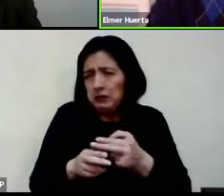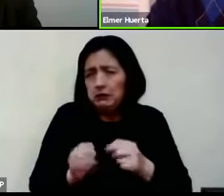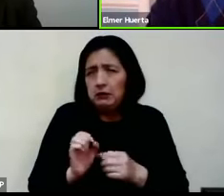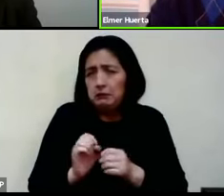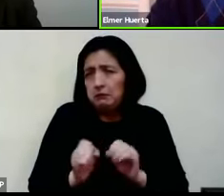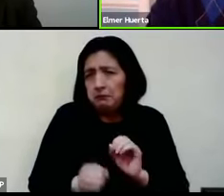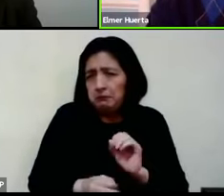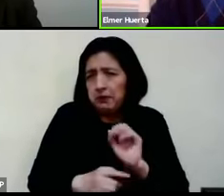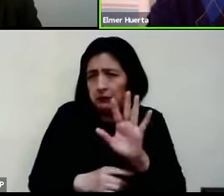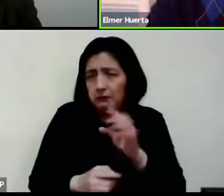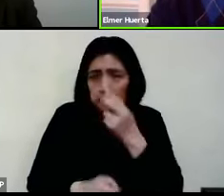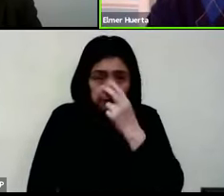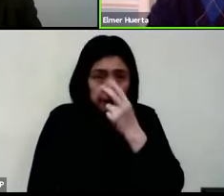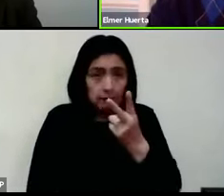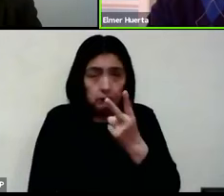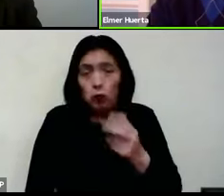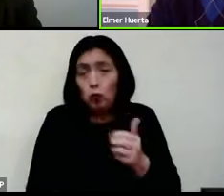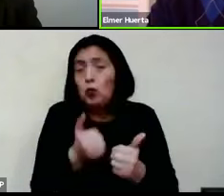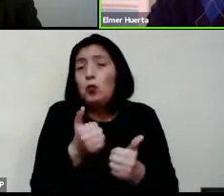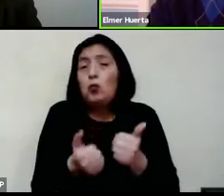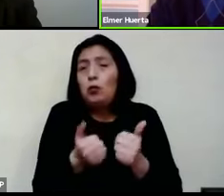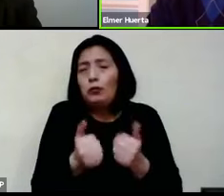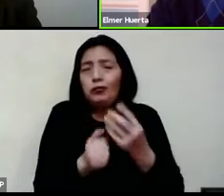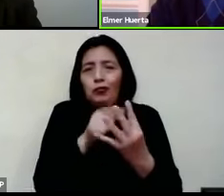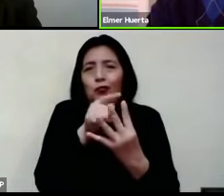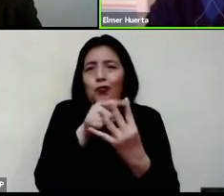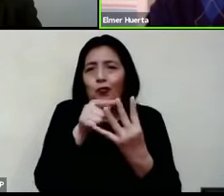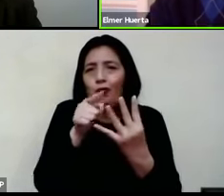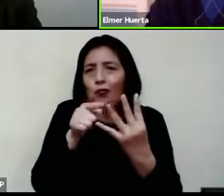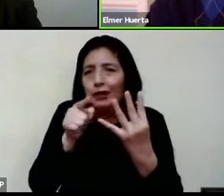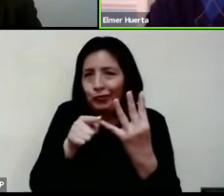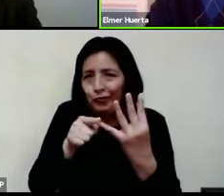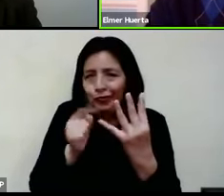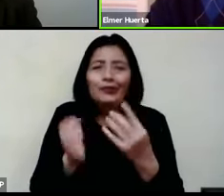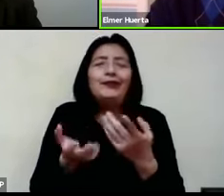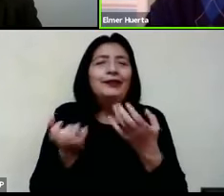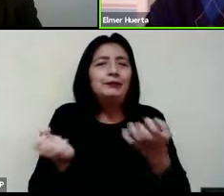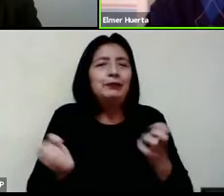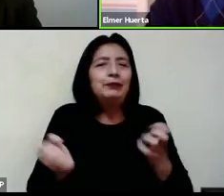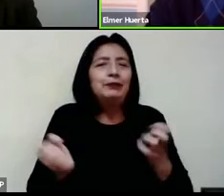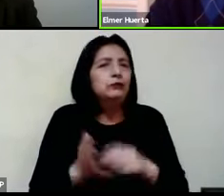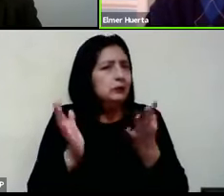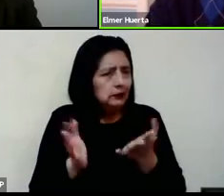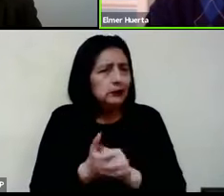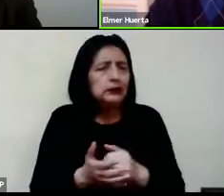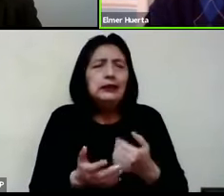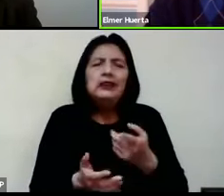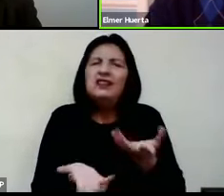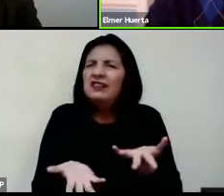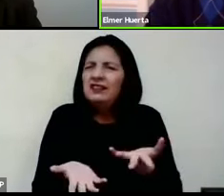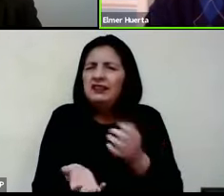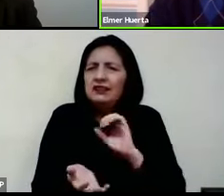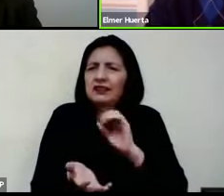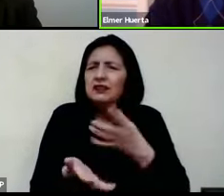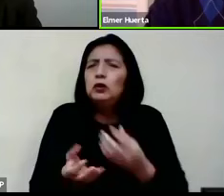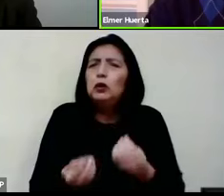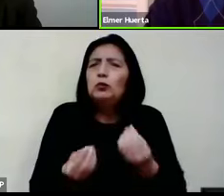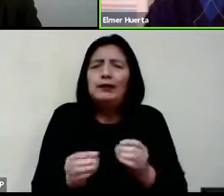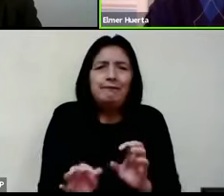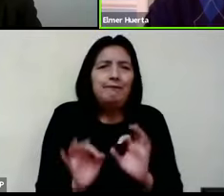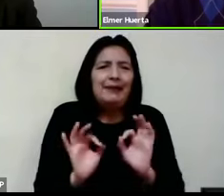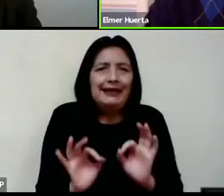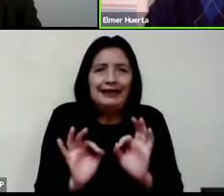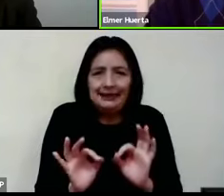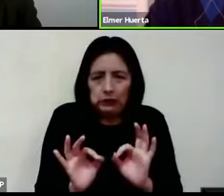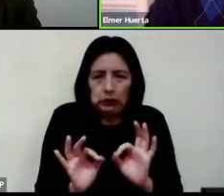para que veamos cuáles son los 4 elementos que son los que determinan el riesgo de